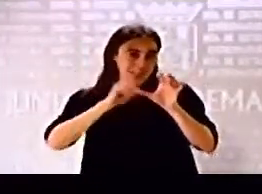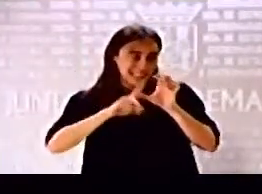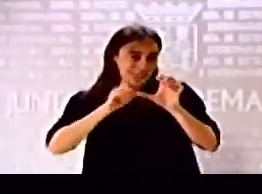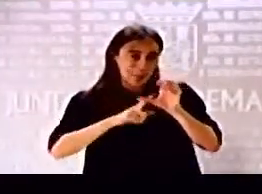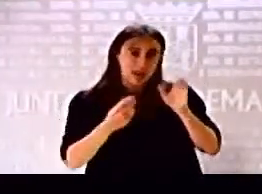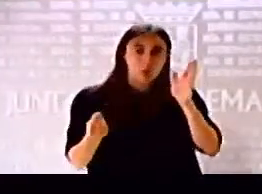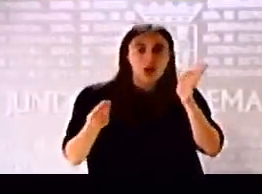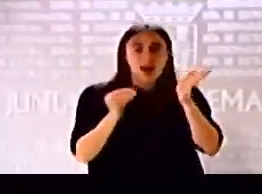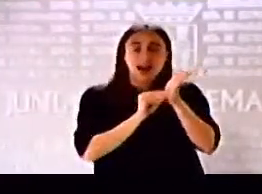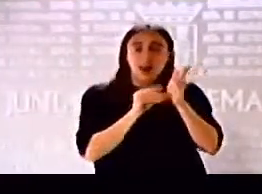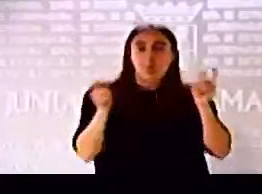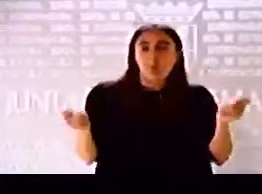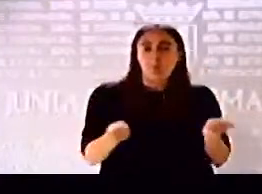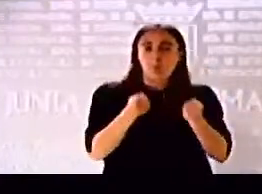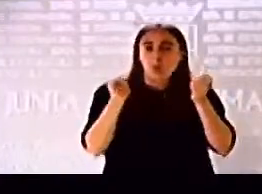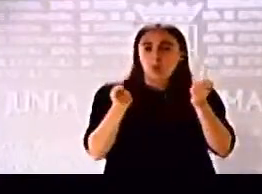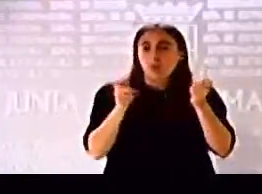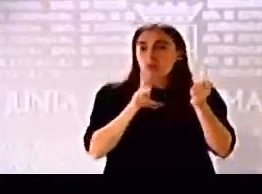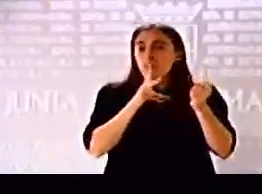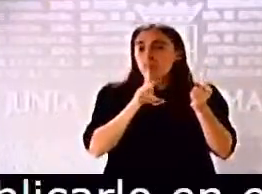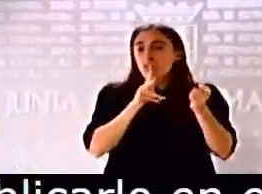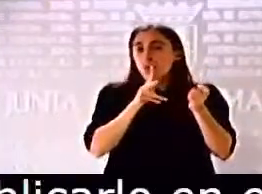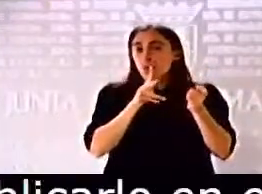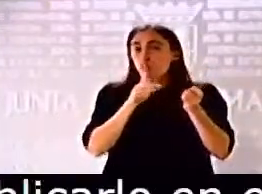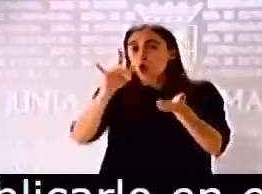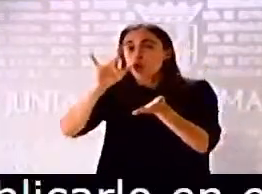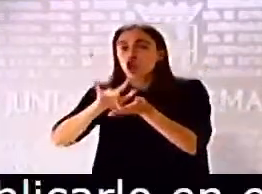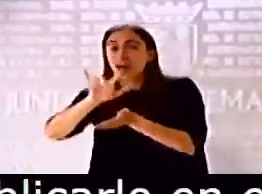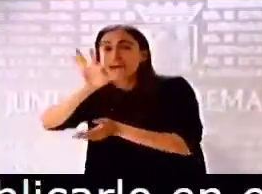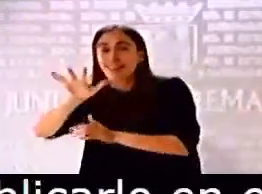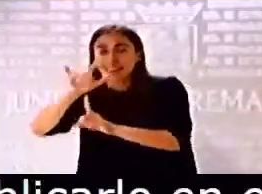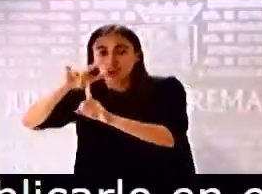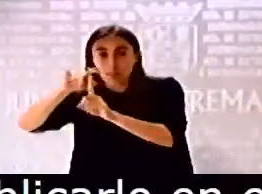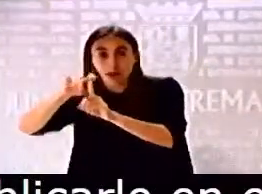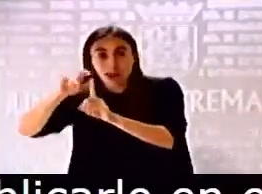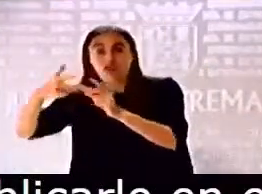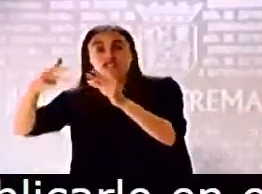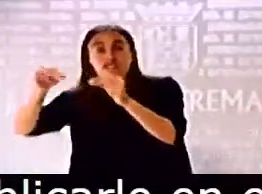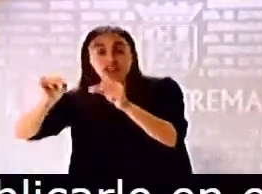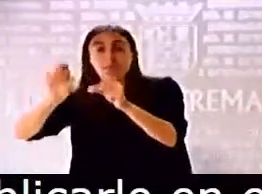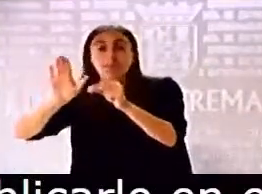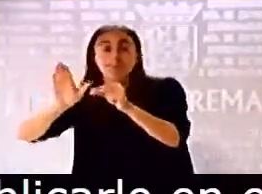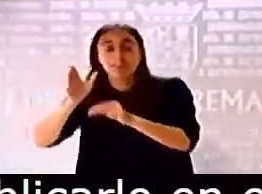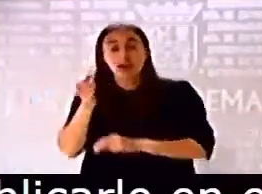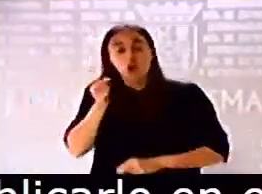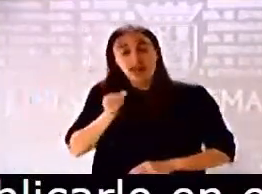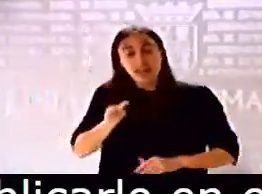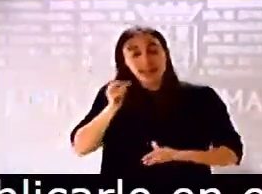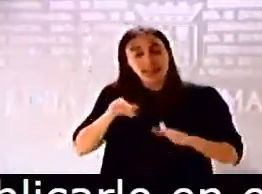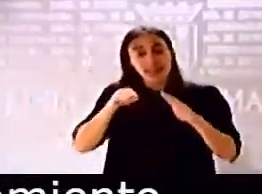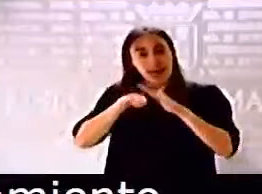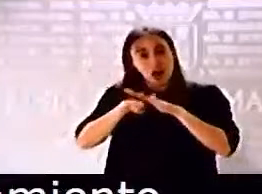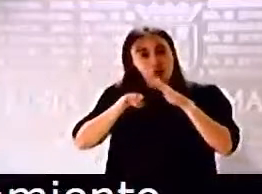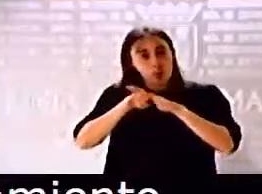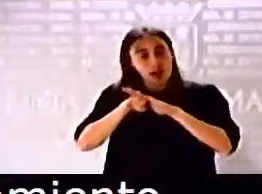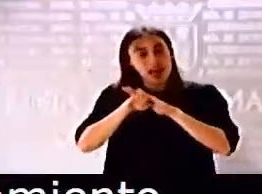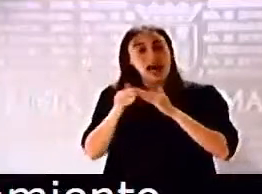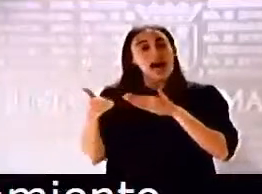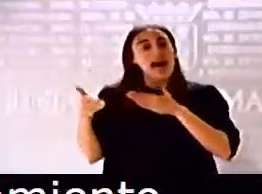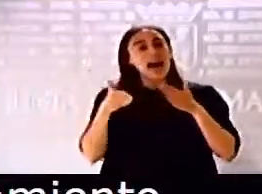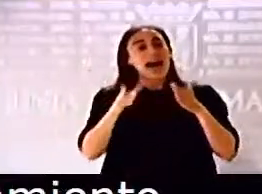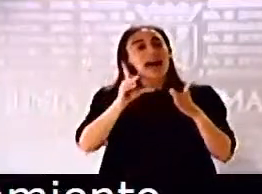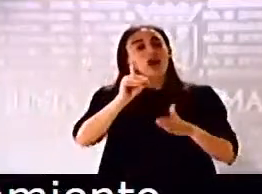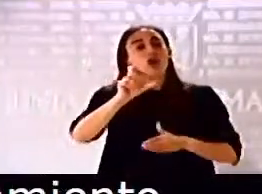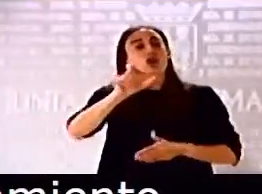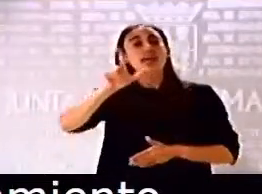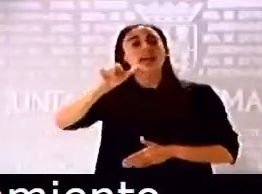perimetral, porque no vencía hasta el 5 de mayo. Pero la incidencia en Arroyo de la Luz, ya se lo avisé, cuando